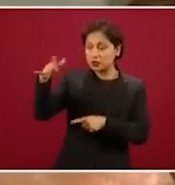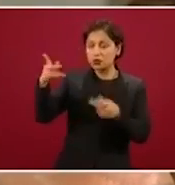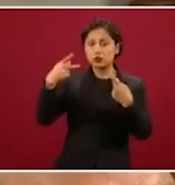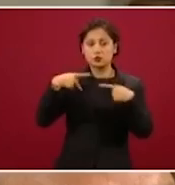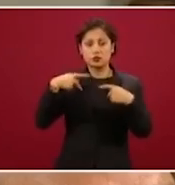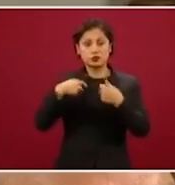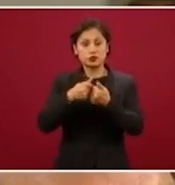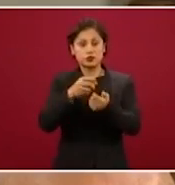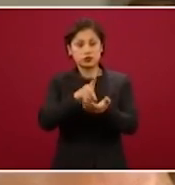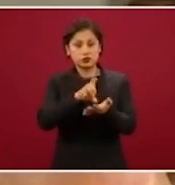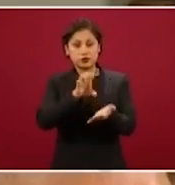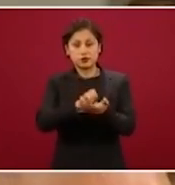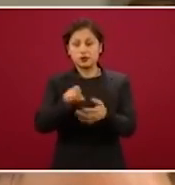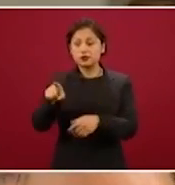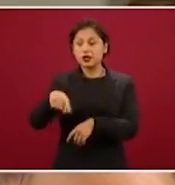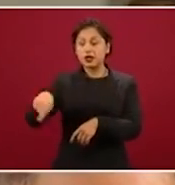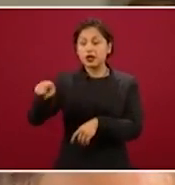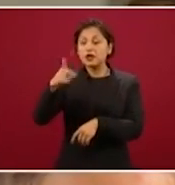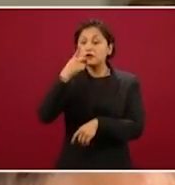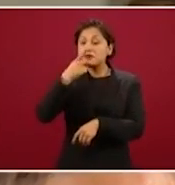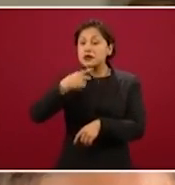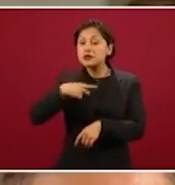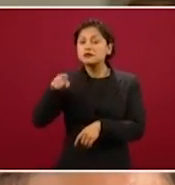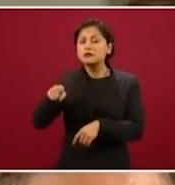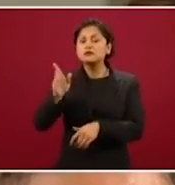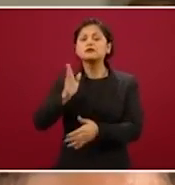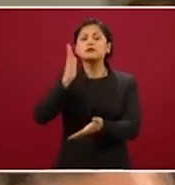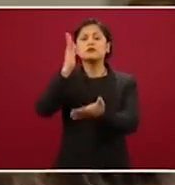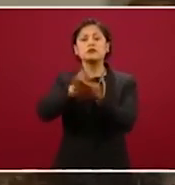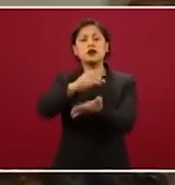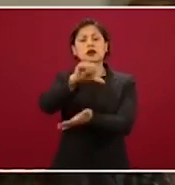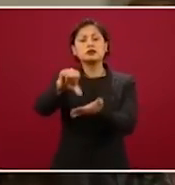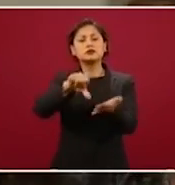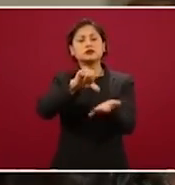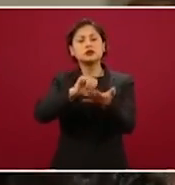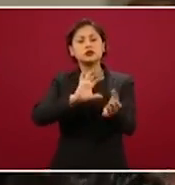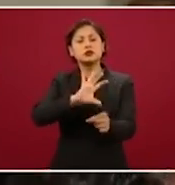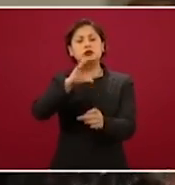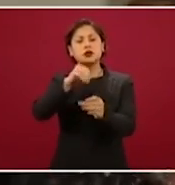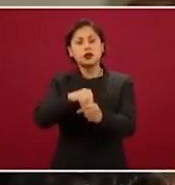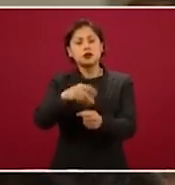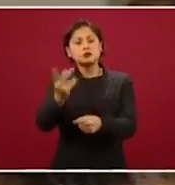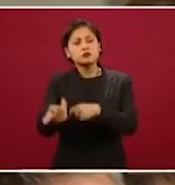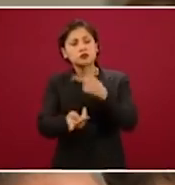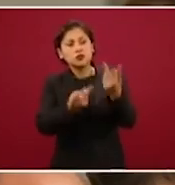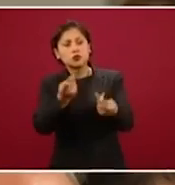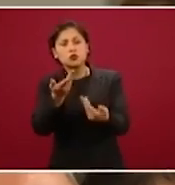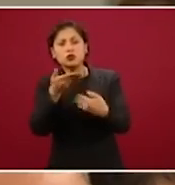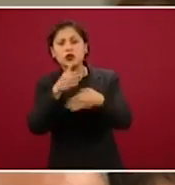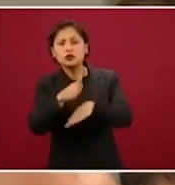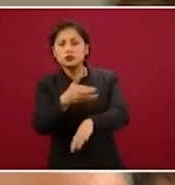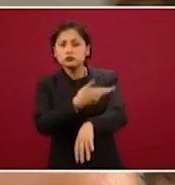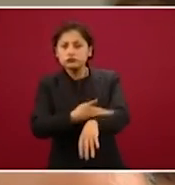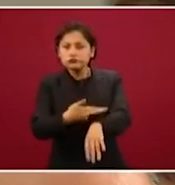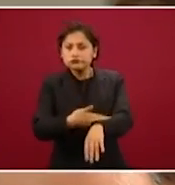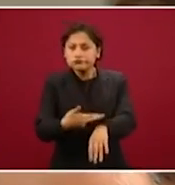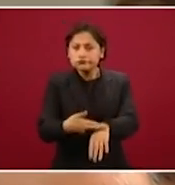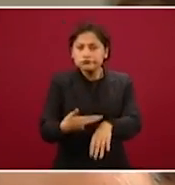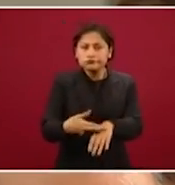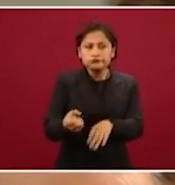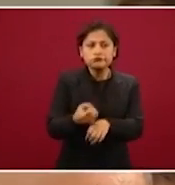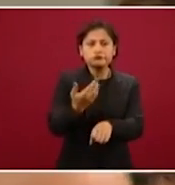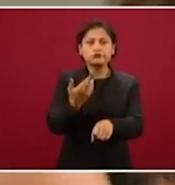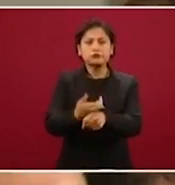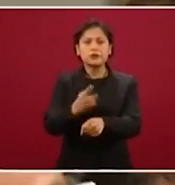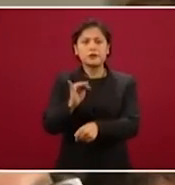integradores, se acercan a preguntar en relación a algún trámite de la Secretaría del Bienestar y les comentan que no tienen